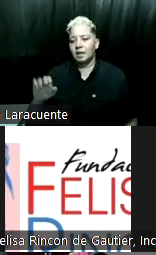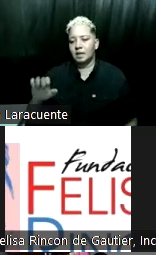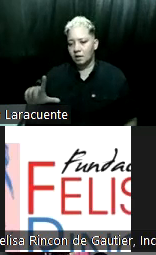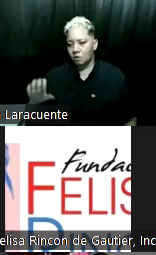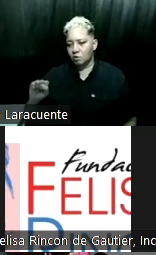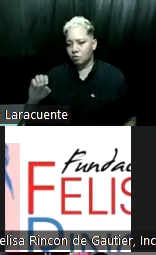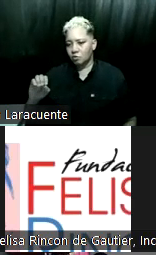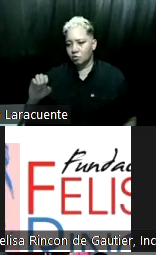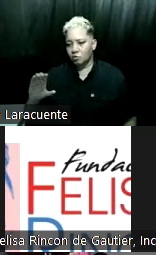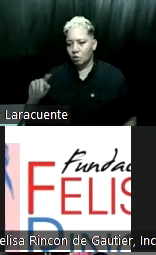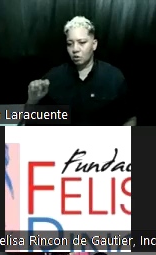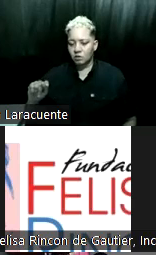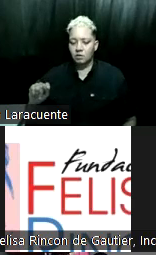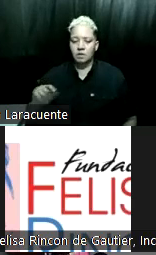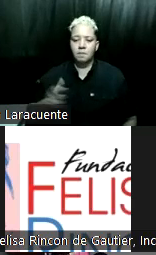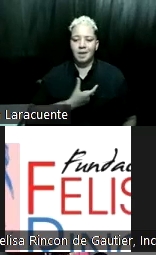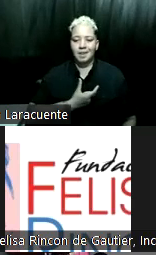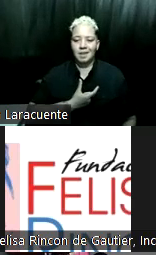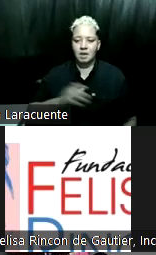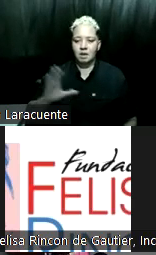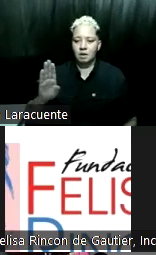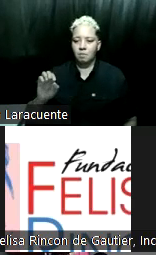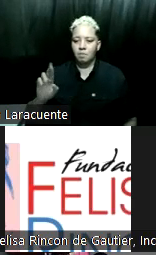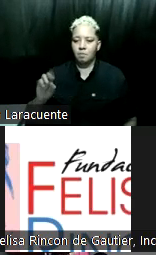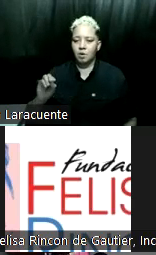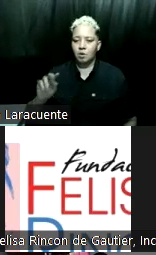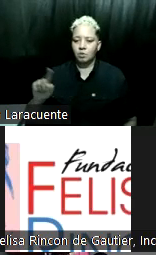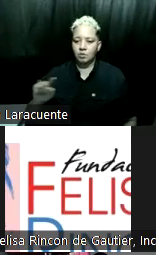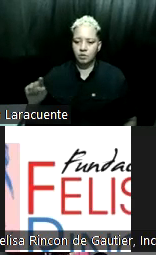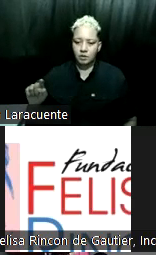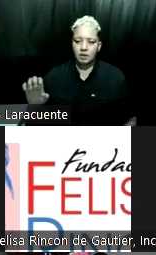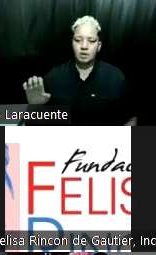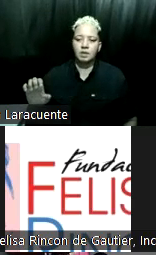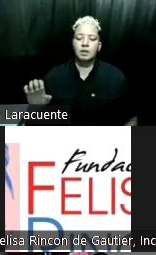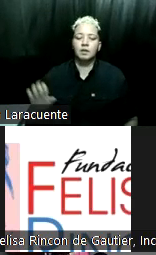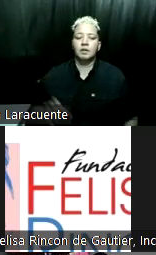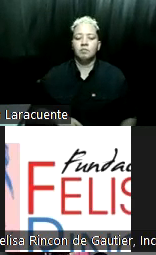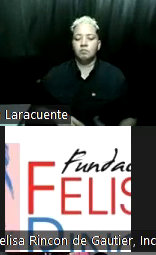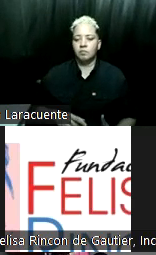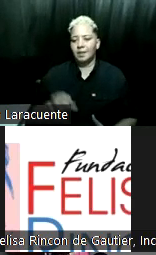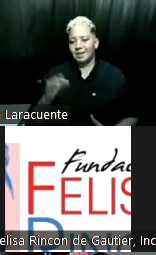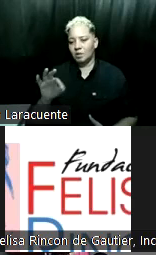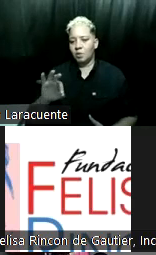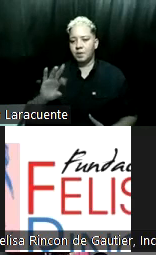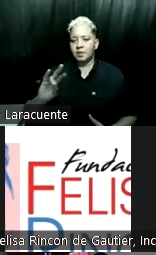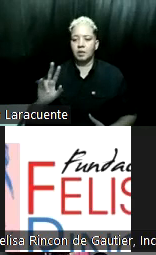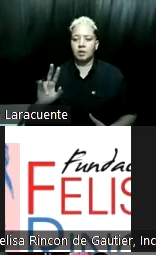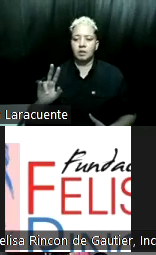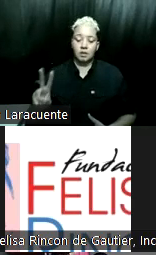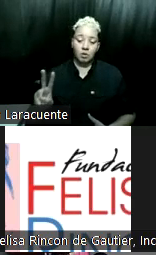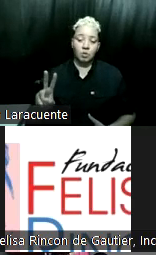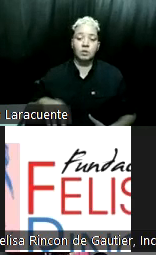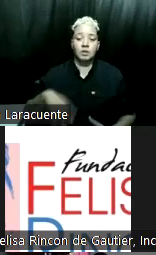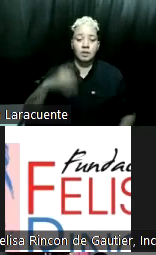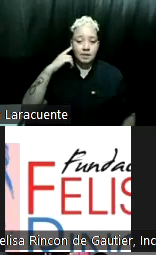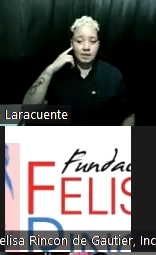de bronce en las Olimpiadas de 1972 en Múnich y el oro en los Juegos Centroamericanos de